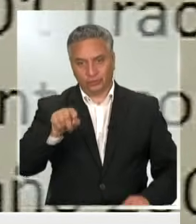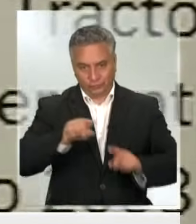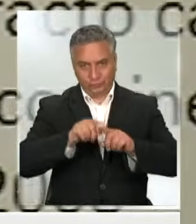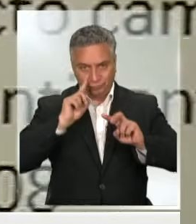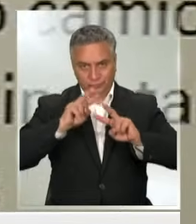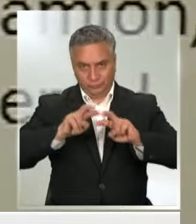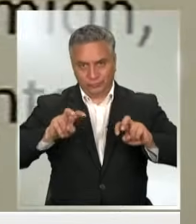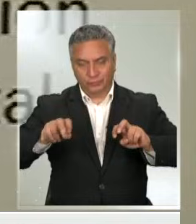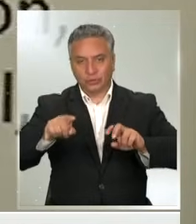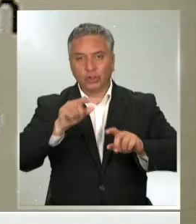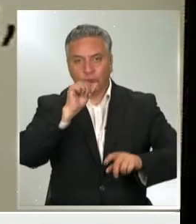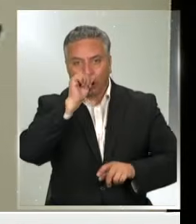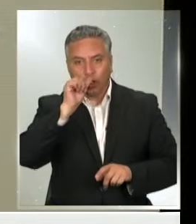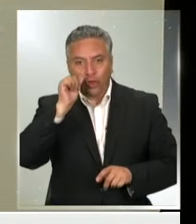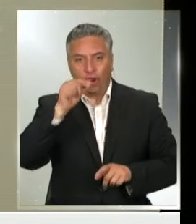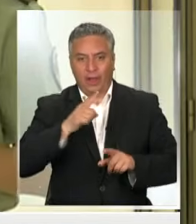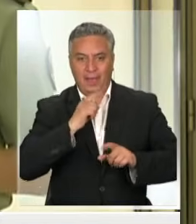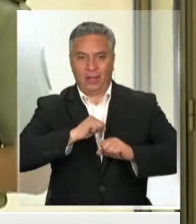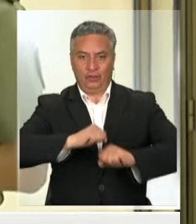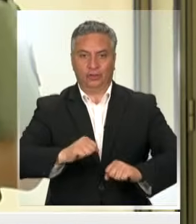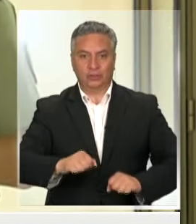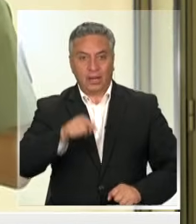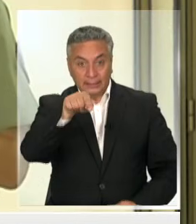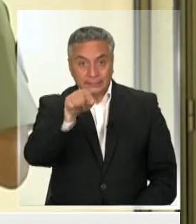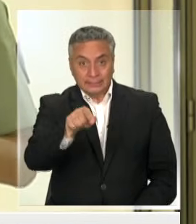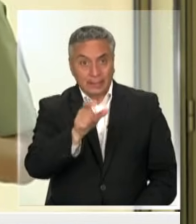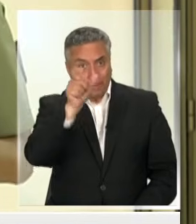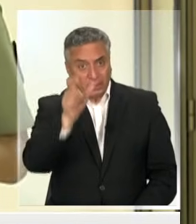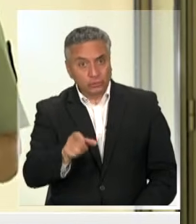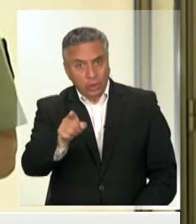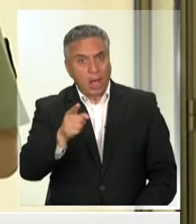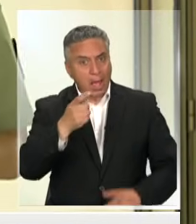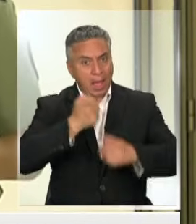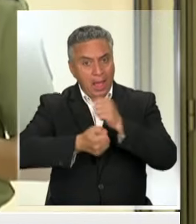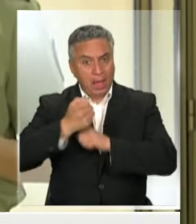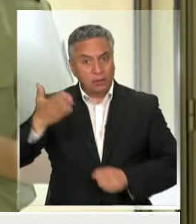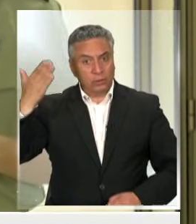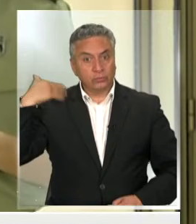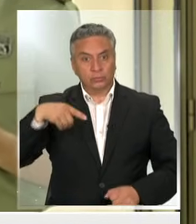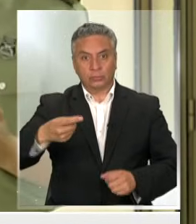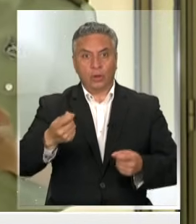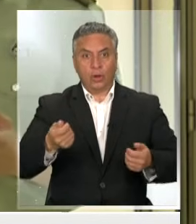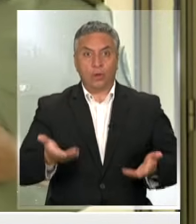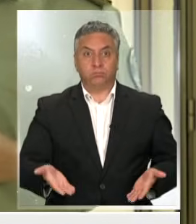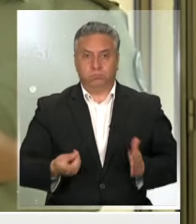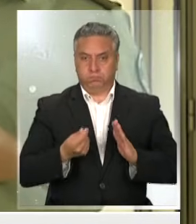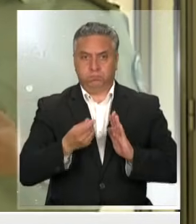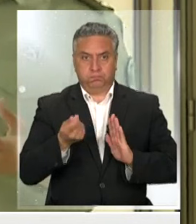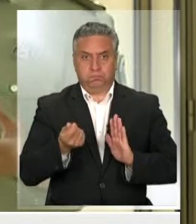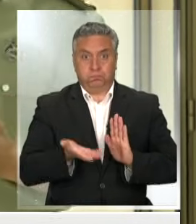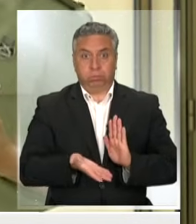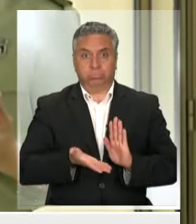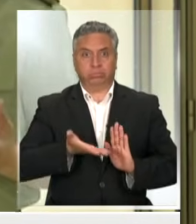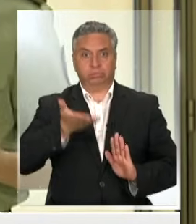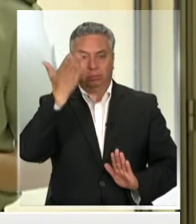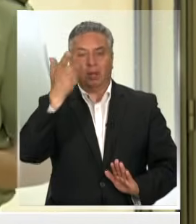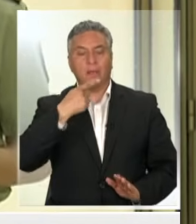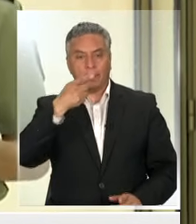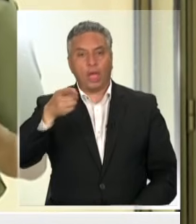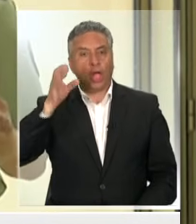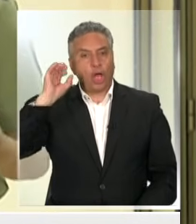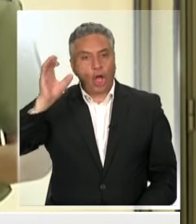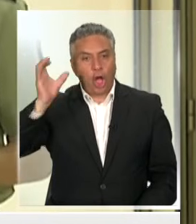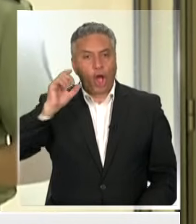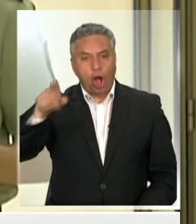de inteligencia antidroga, en donde este individuo en los últimos años tuvo un incremento patrimonial bastante elevado. Tenemos información que en Colombia